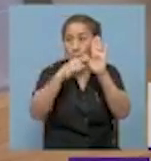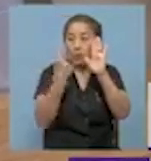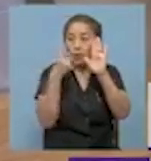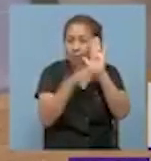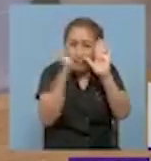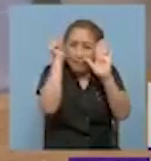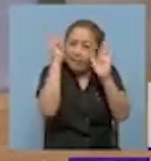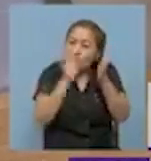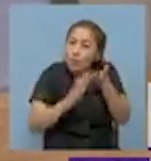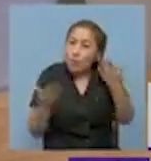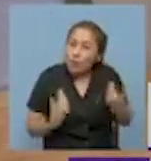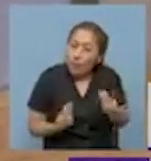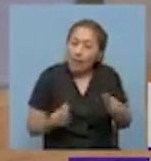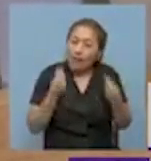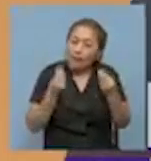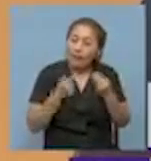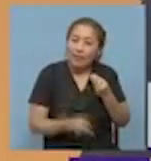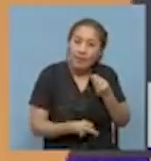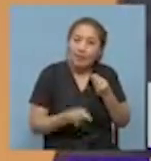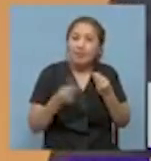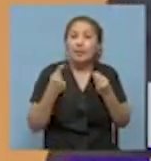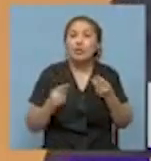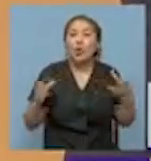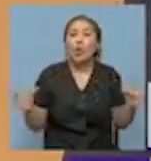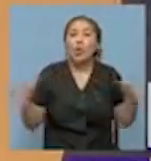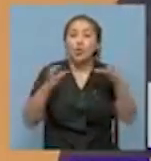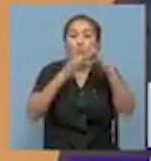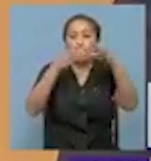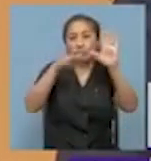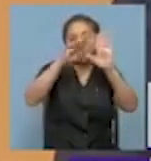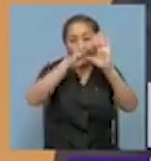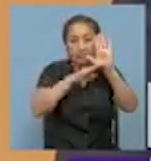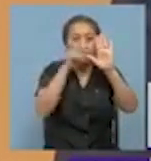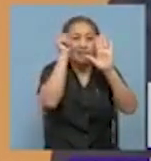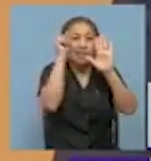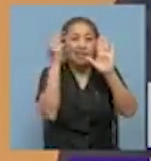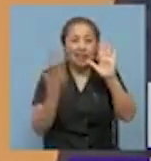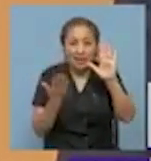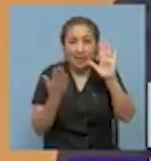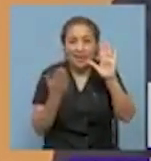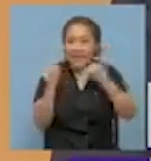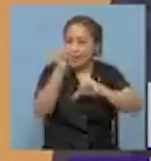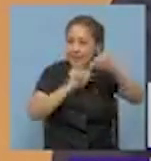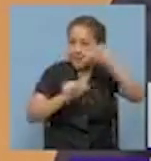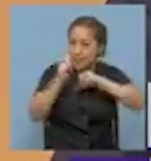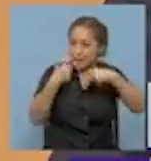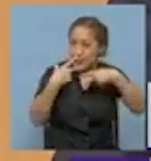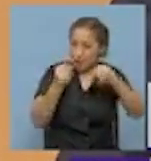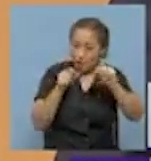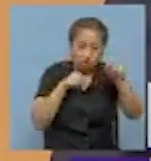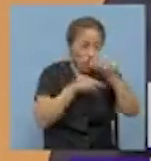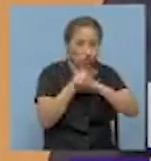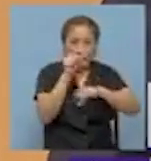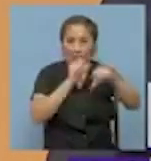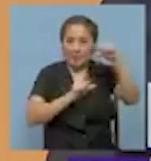género qué quiere decir la ideología de género la ideología de género es un conjunto que no son científicas son anti científicas